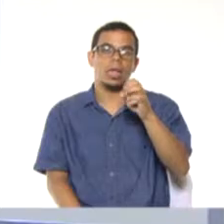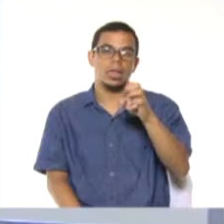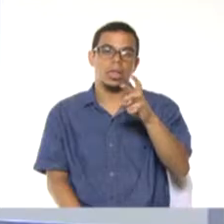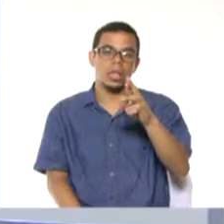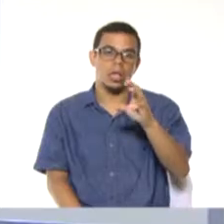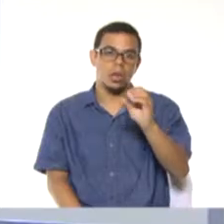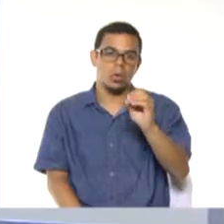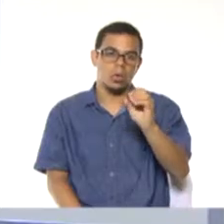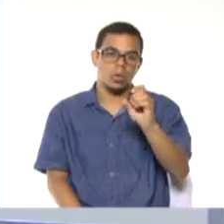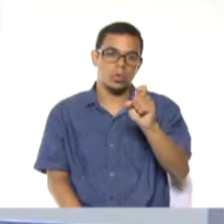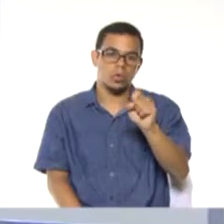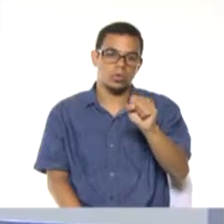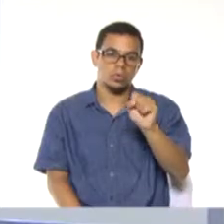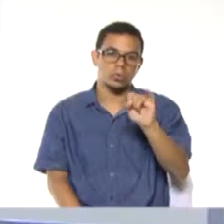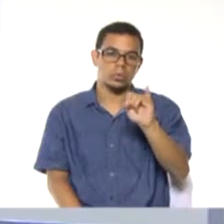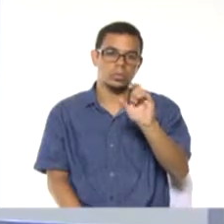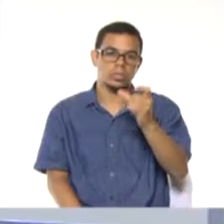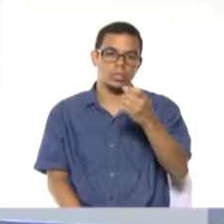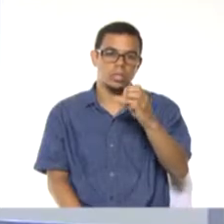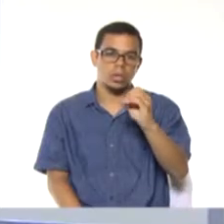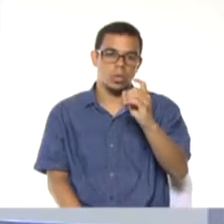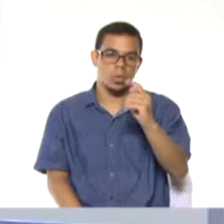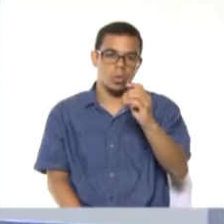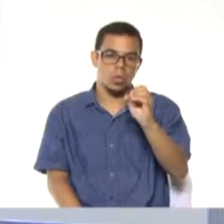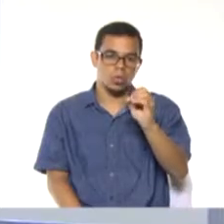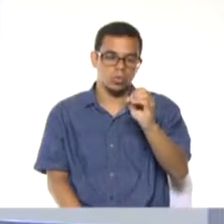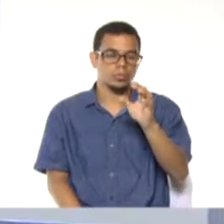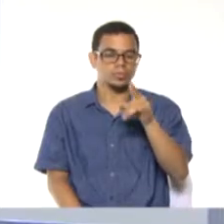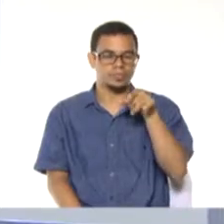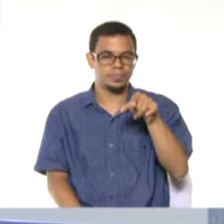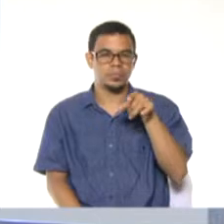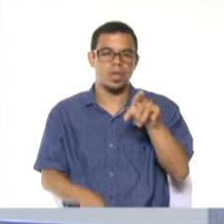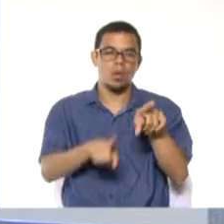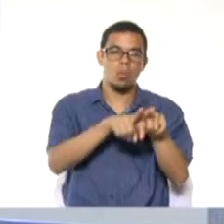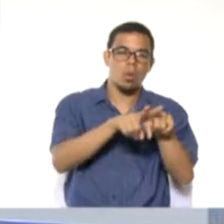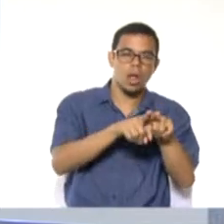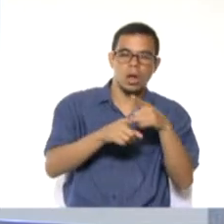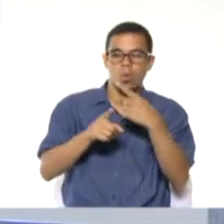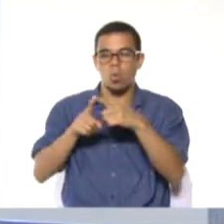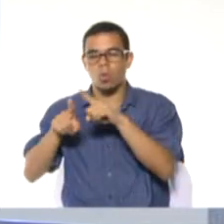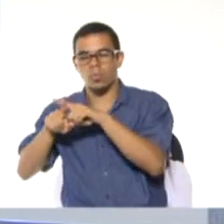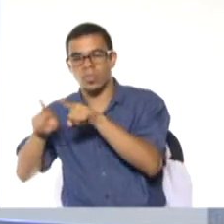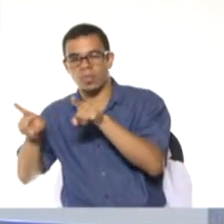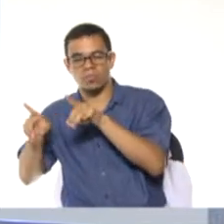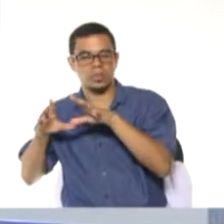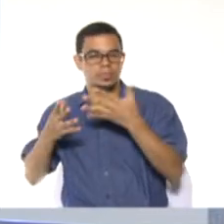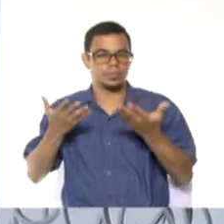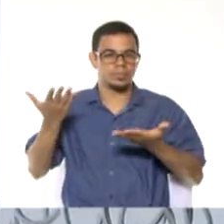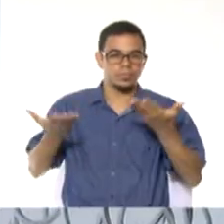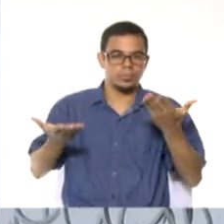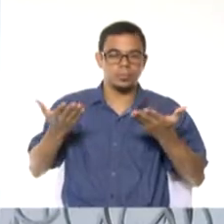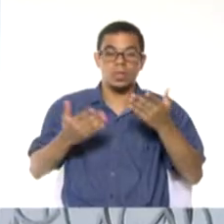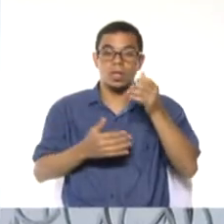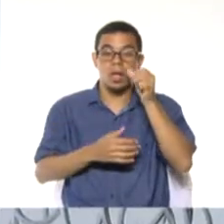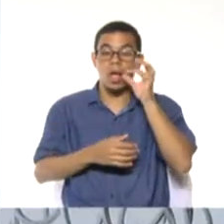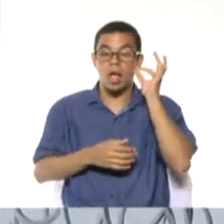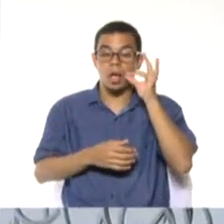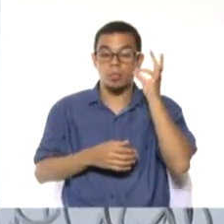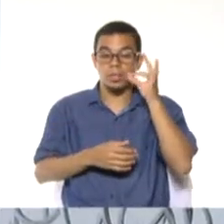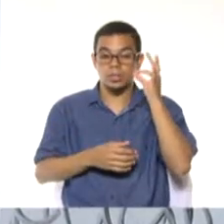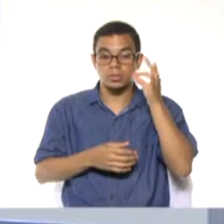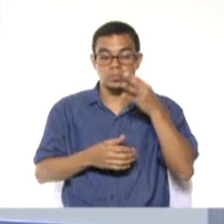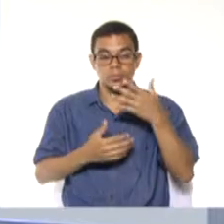alelos y vamos a tener alelos iguales y alelos diferentes. Entonces los iguales iban a ser los homocigotos, como en este caso el color amarillo,